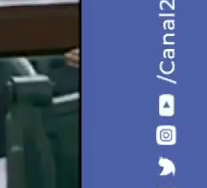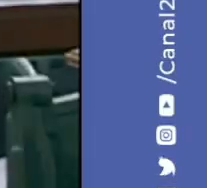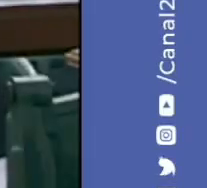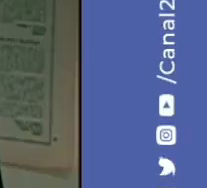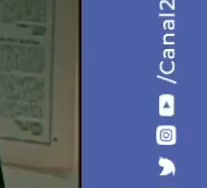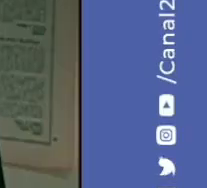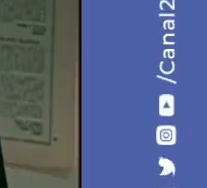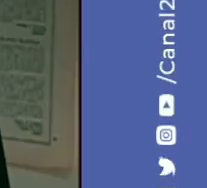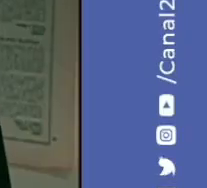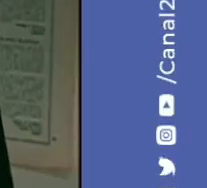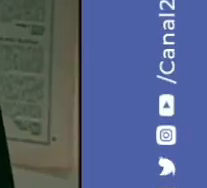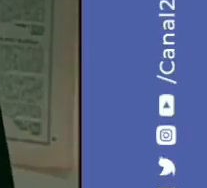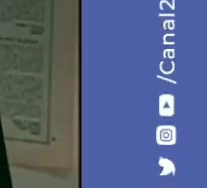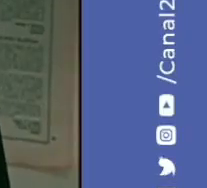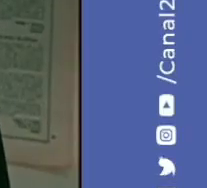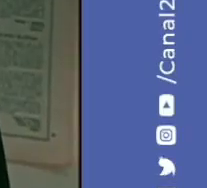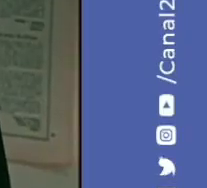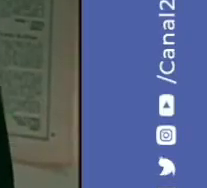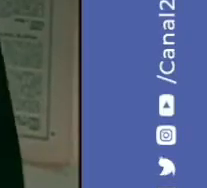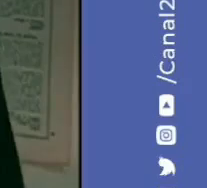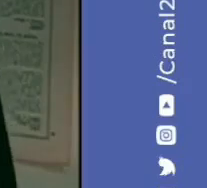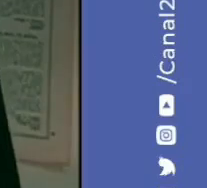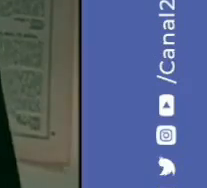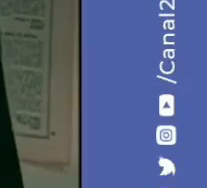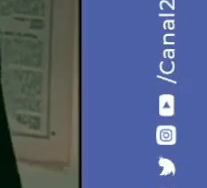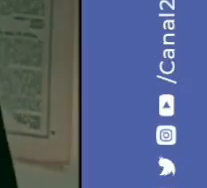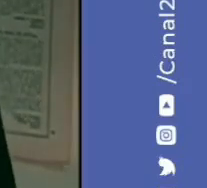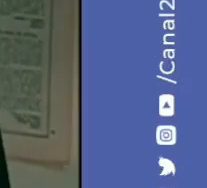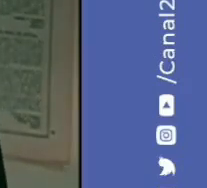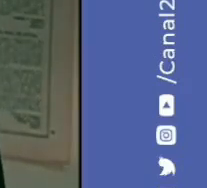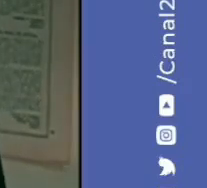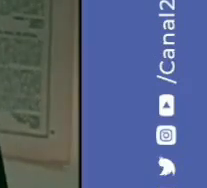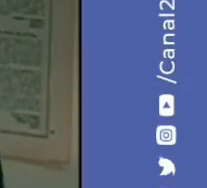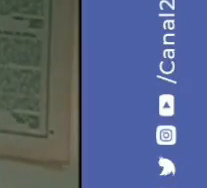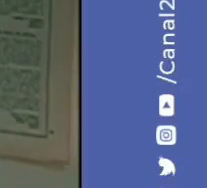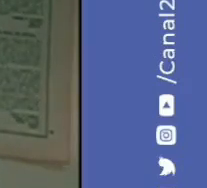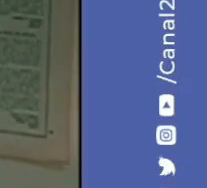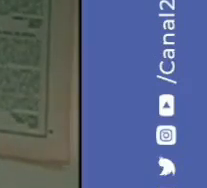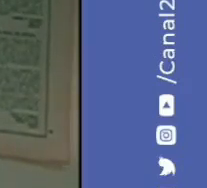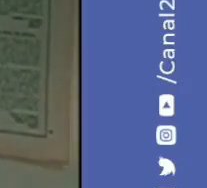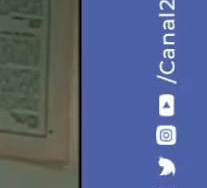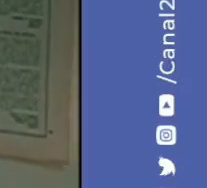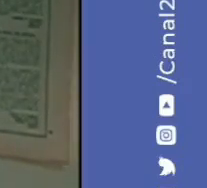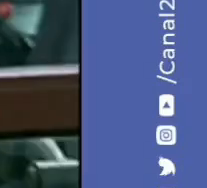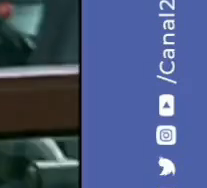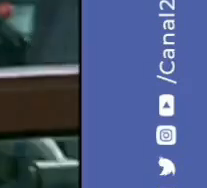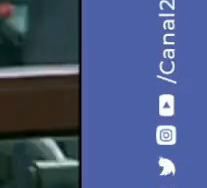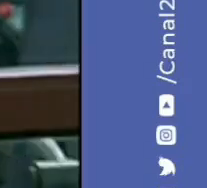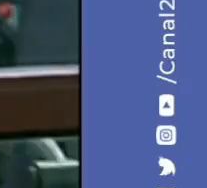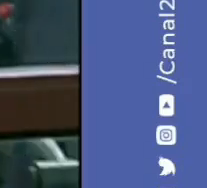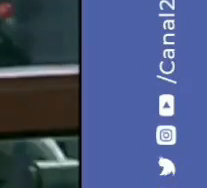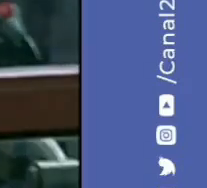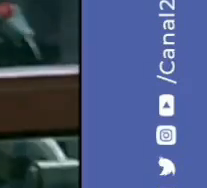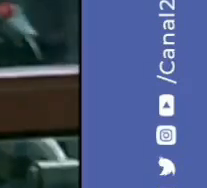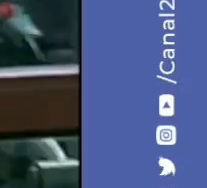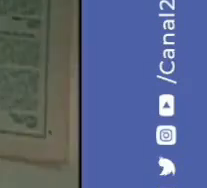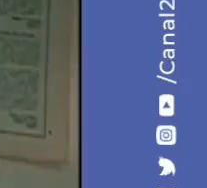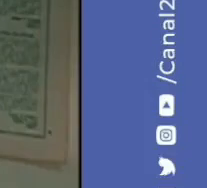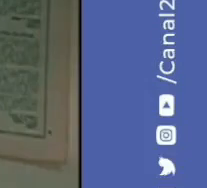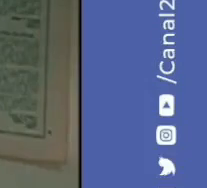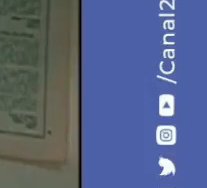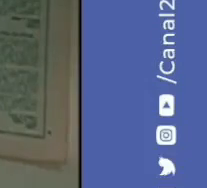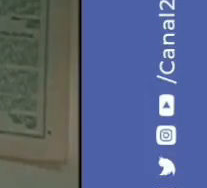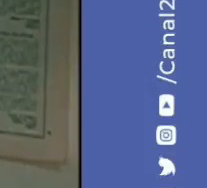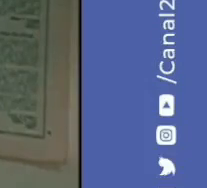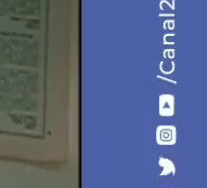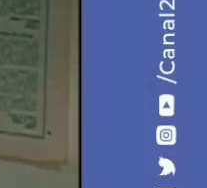enhorabuena, don Pablo. Mañana voy a dar una fiesta, ¿sabes? Para celebrarlo. Una cosa íntima. Y me gustaría que vinieras. ¿Me invita a mí? Y